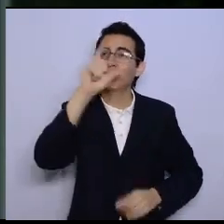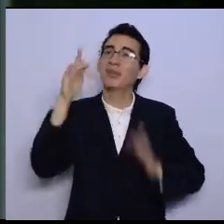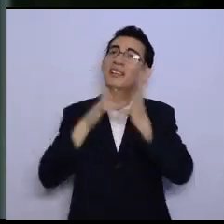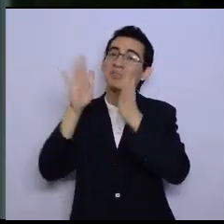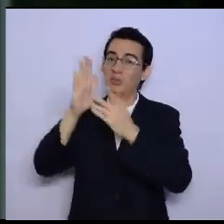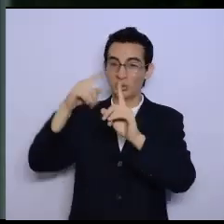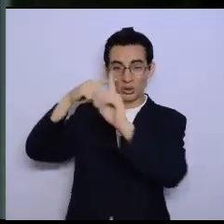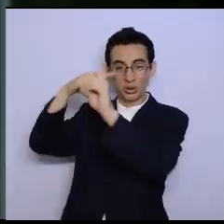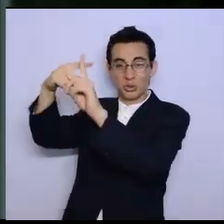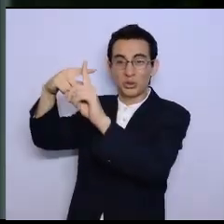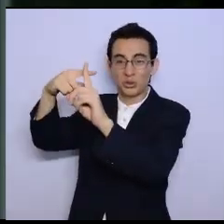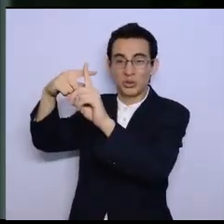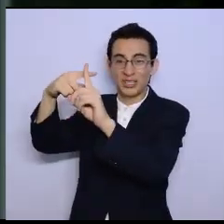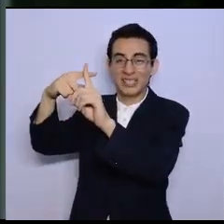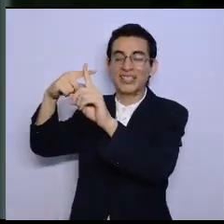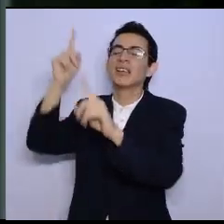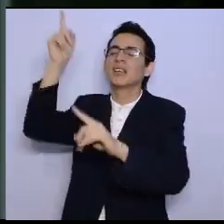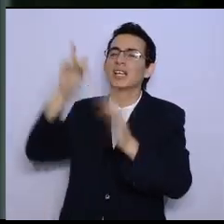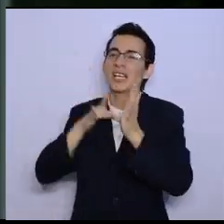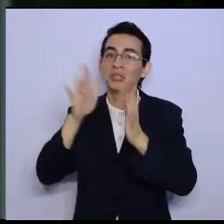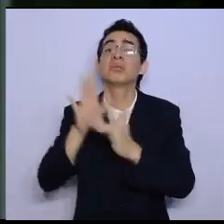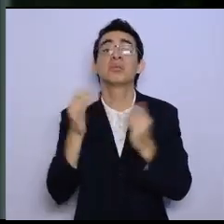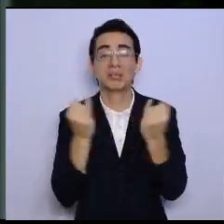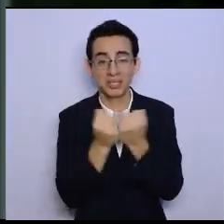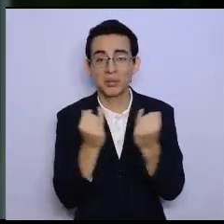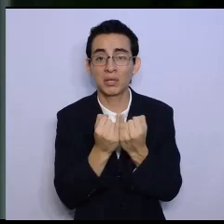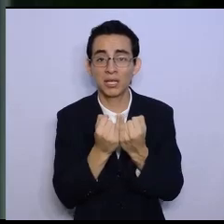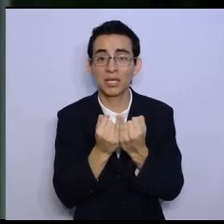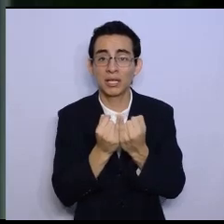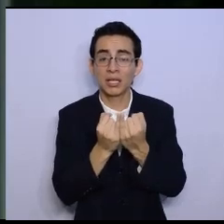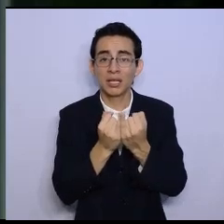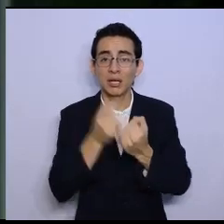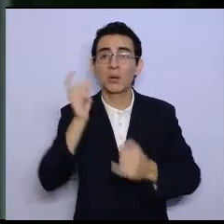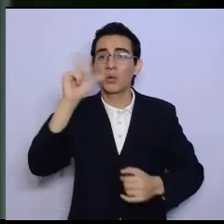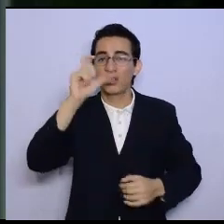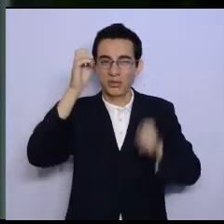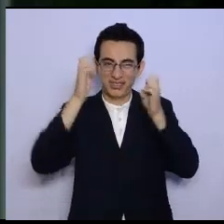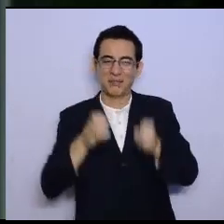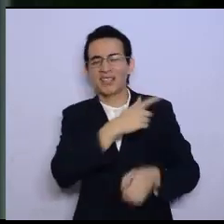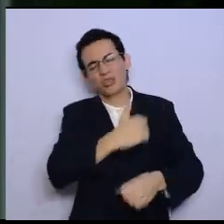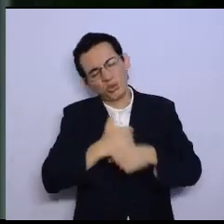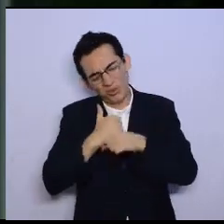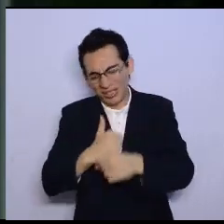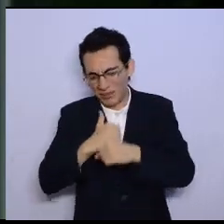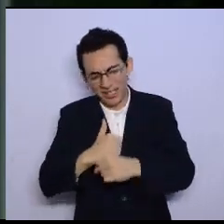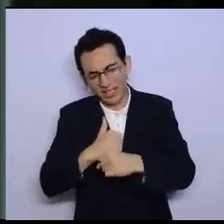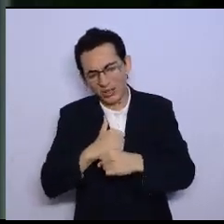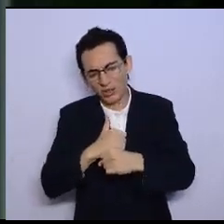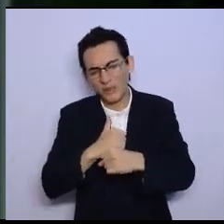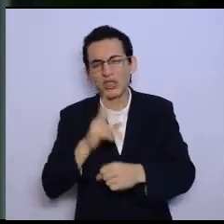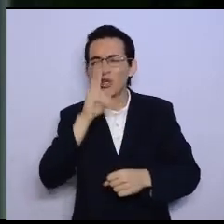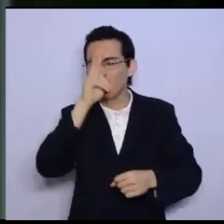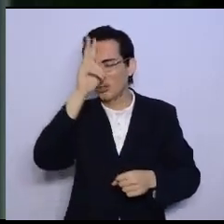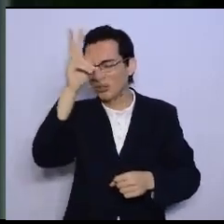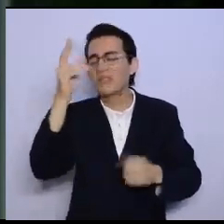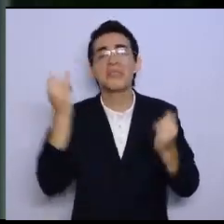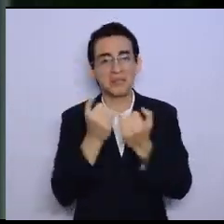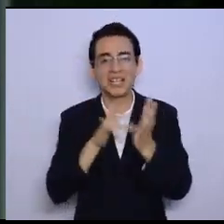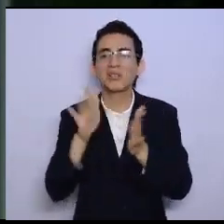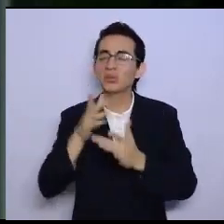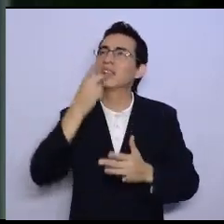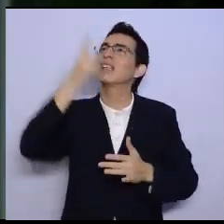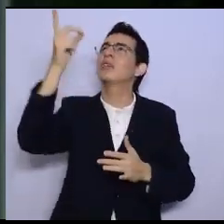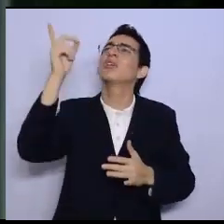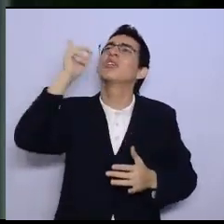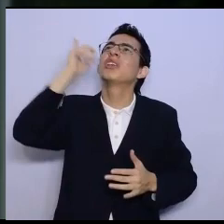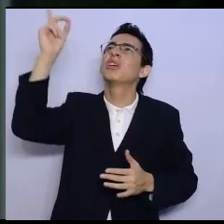del Calvario. Él hubo un momento ahí, cuando estaba en pleno sufrimiento y agonía, él dijo, Dios